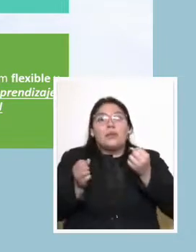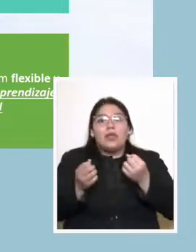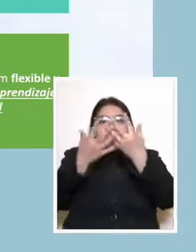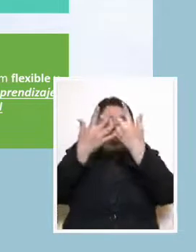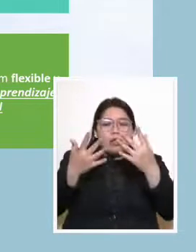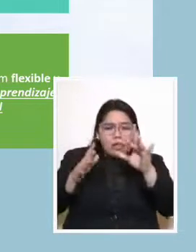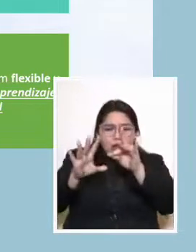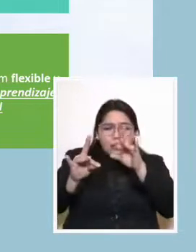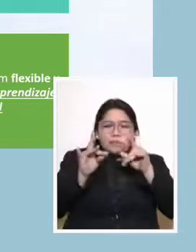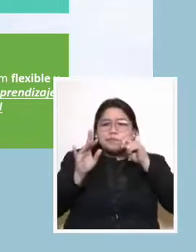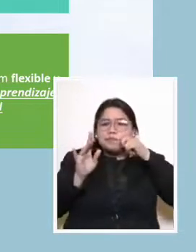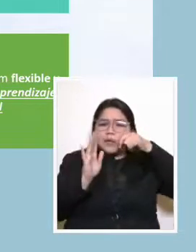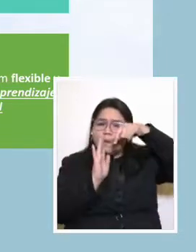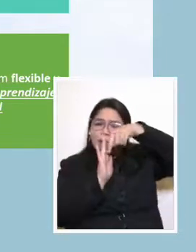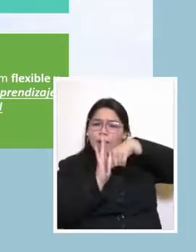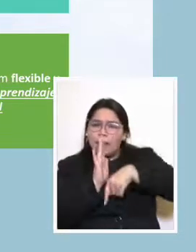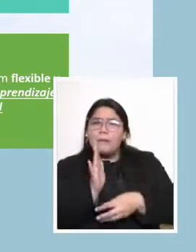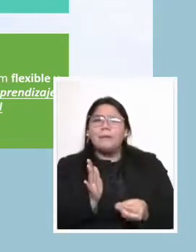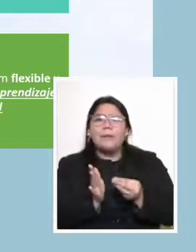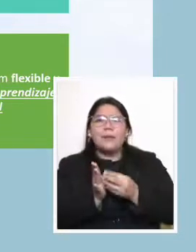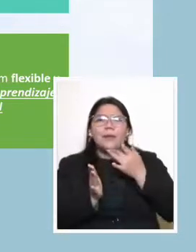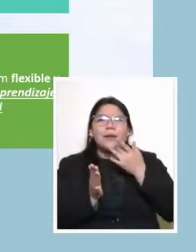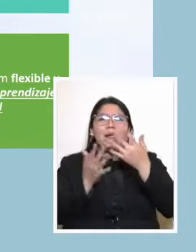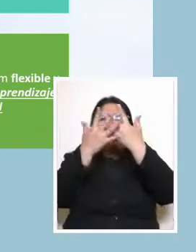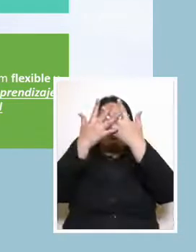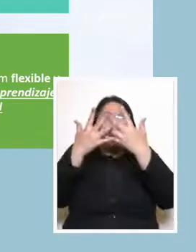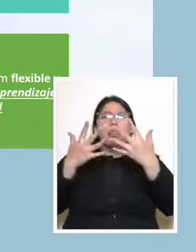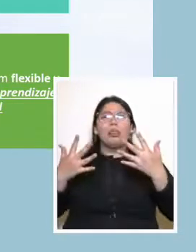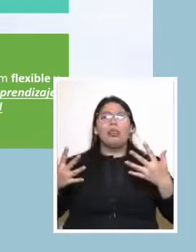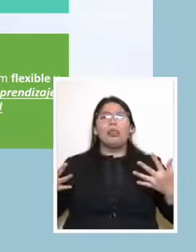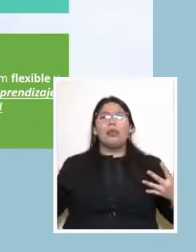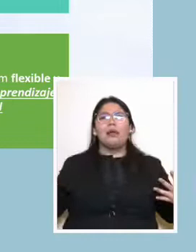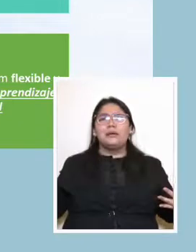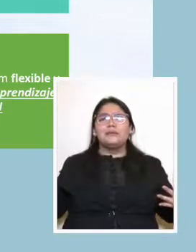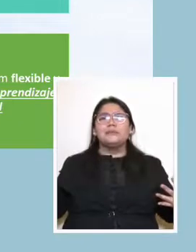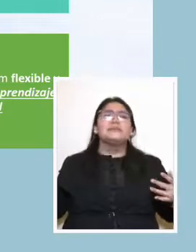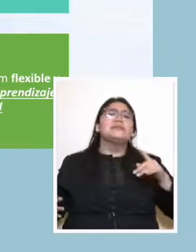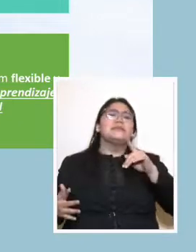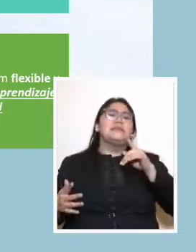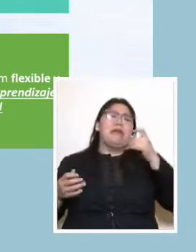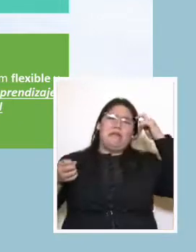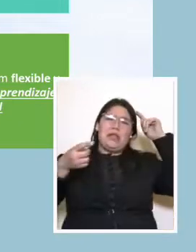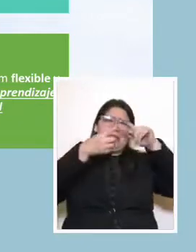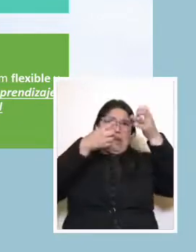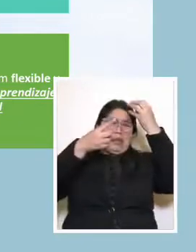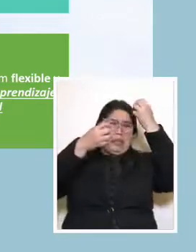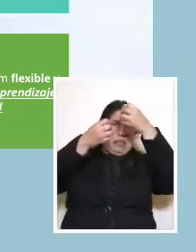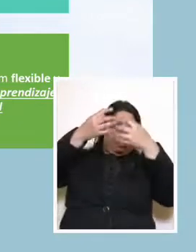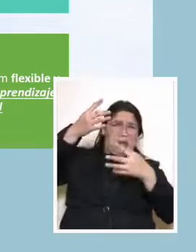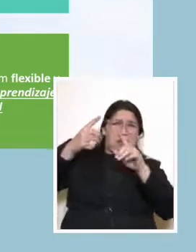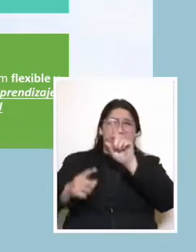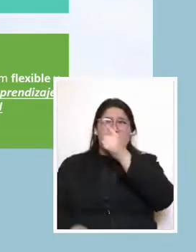profundidad al no tener que abarcar, ¿no es cierto?, esa extensión de objetivos de aprendizaje. Primero básico, 350